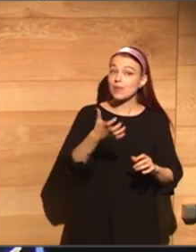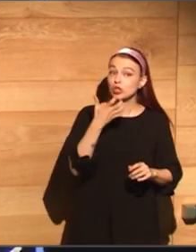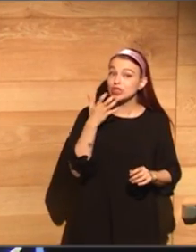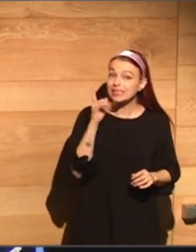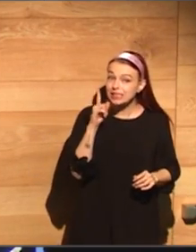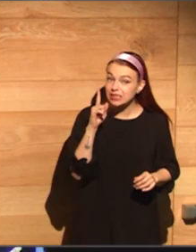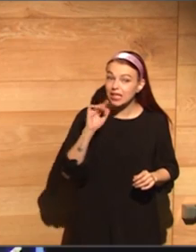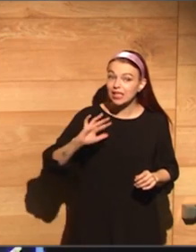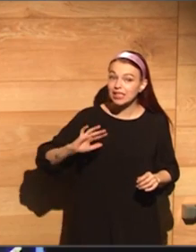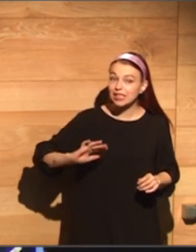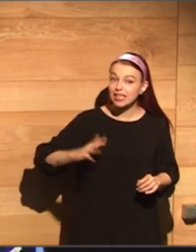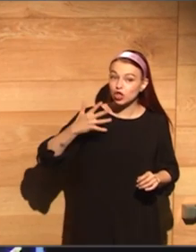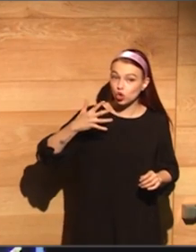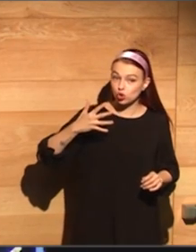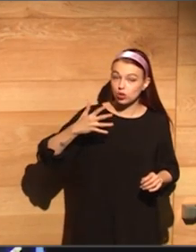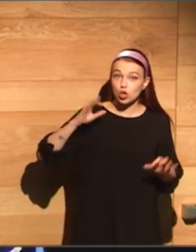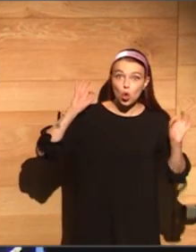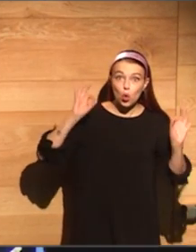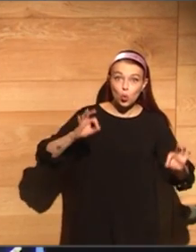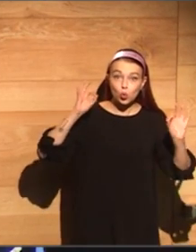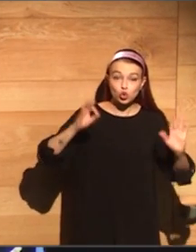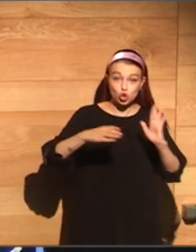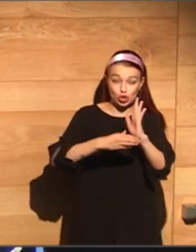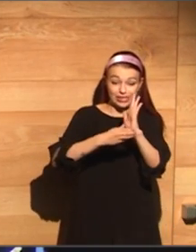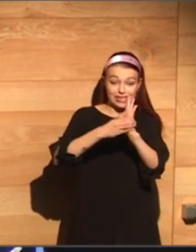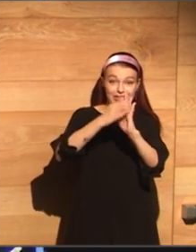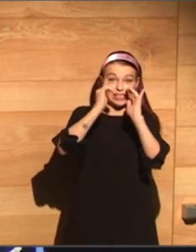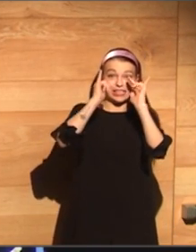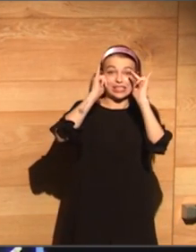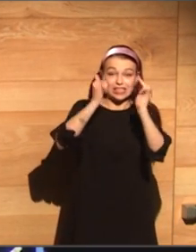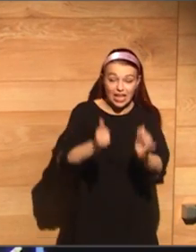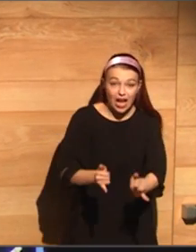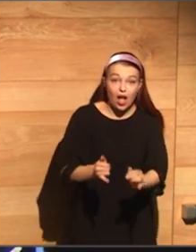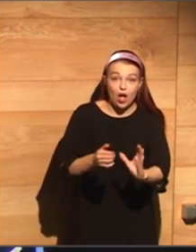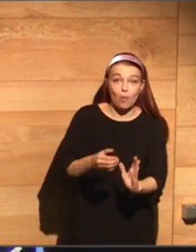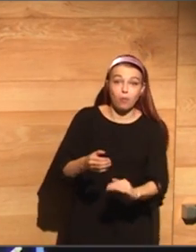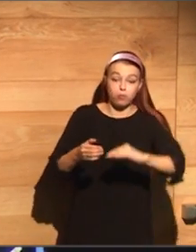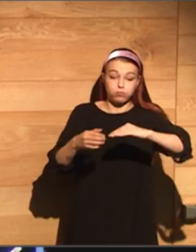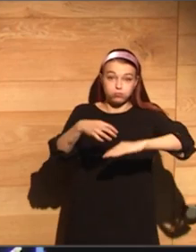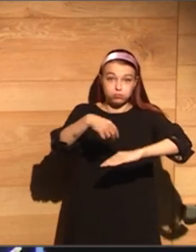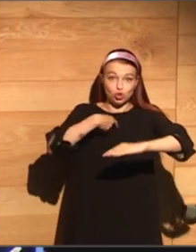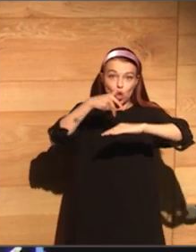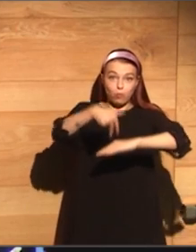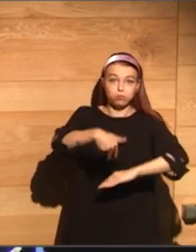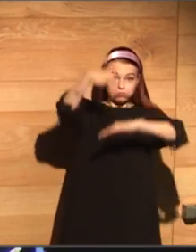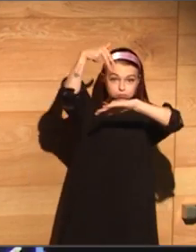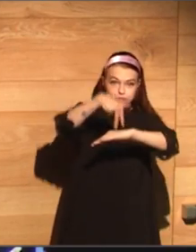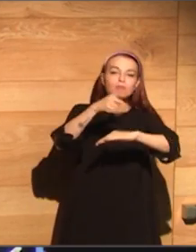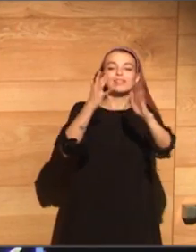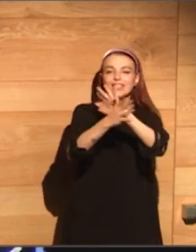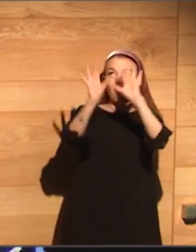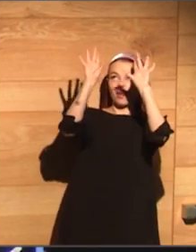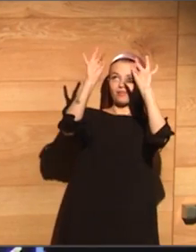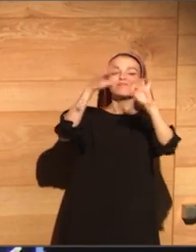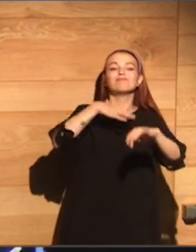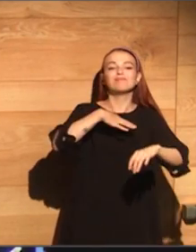quinto y justo cuando llegaba saltaba, aprovechaba la inercia del ascensor. Y podías tocar. Y tocaba el techo.